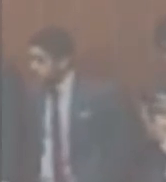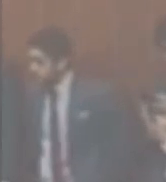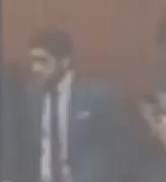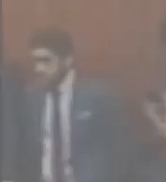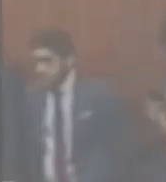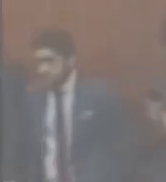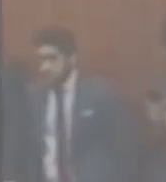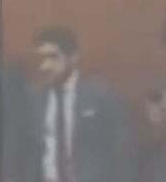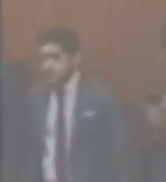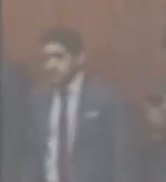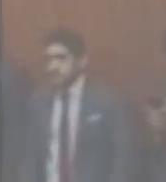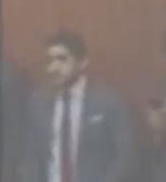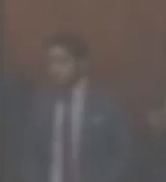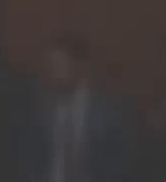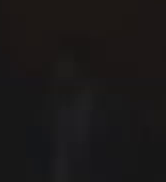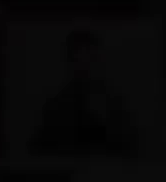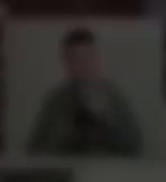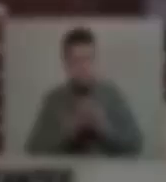Muchísimas gracias.